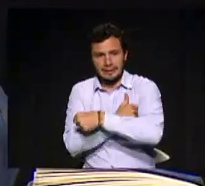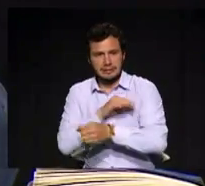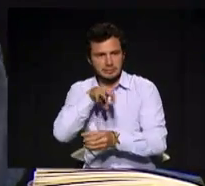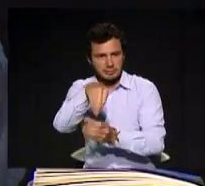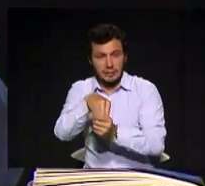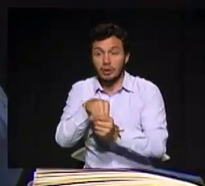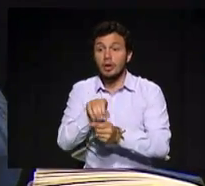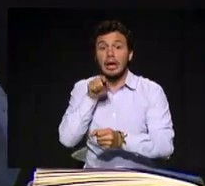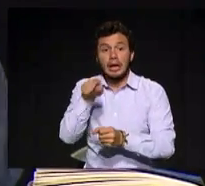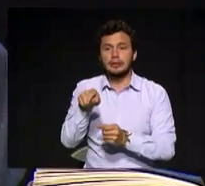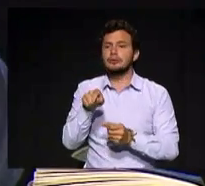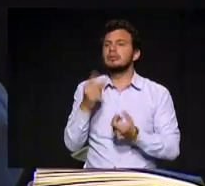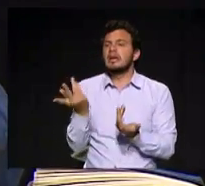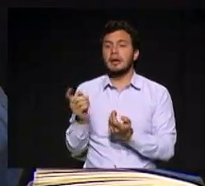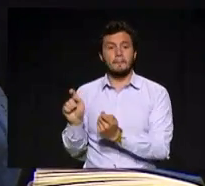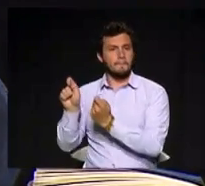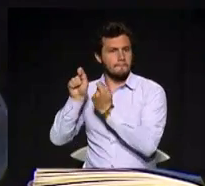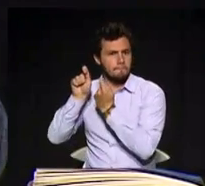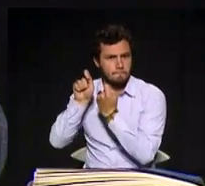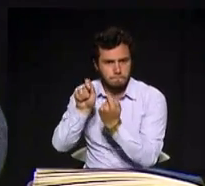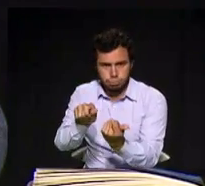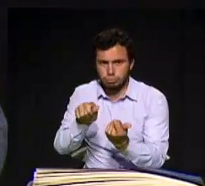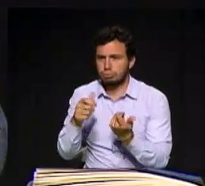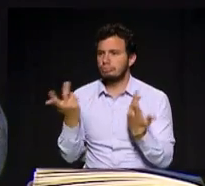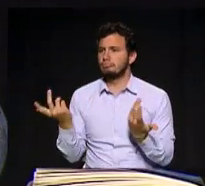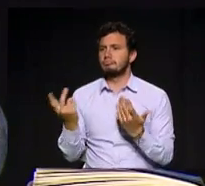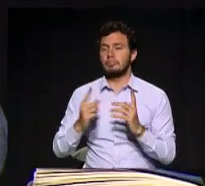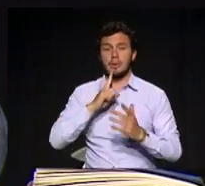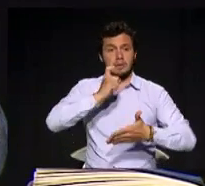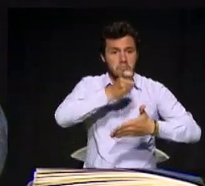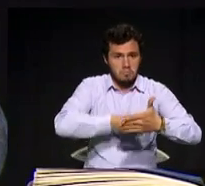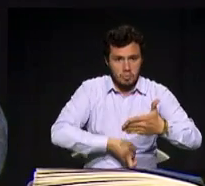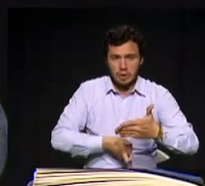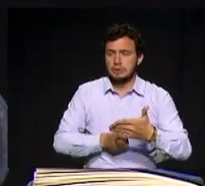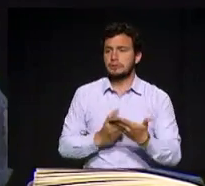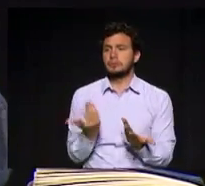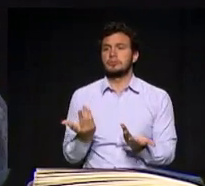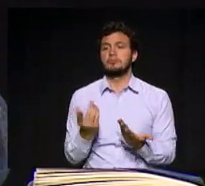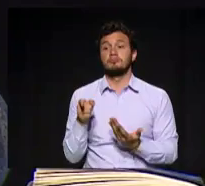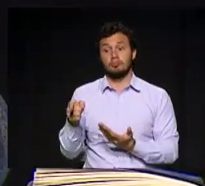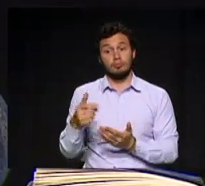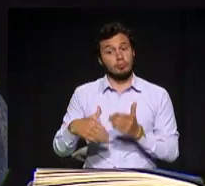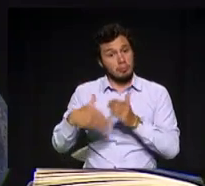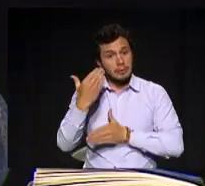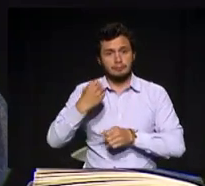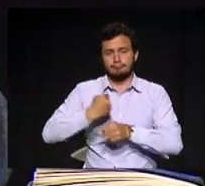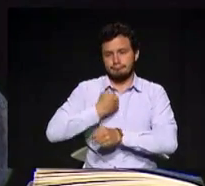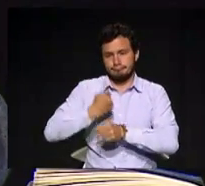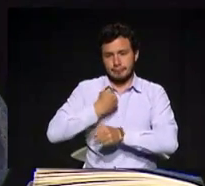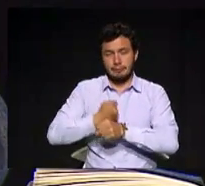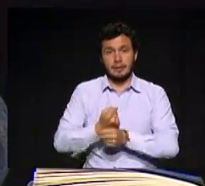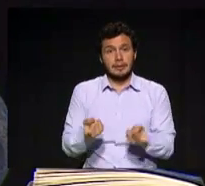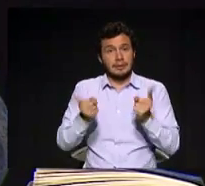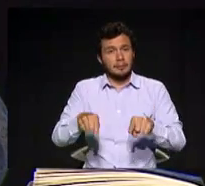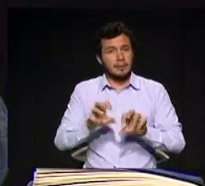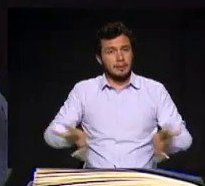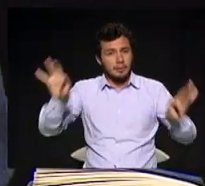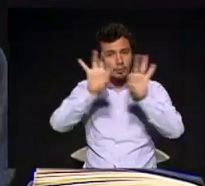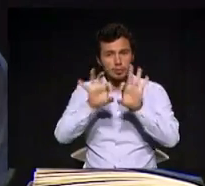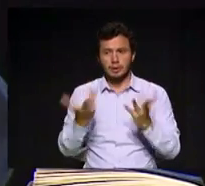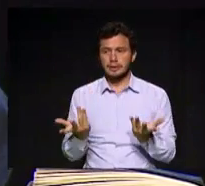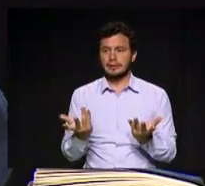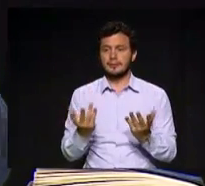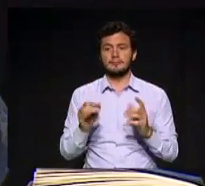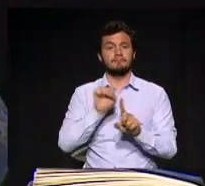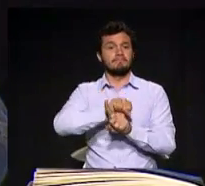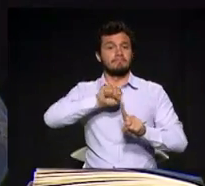legales que pagan impuestos en el empleo también fundamental tejido social ese tejido social estamos volver